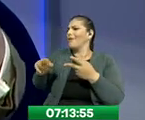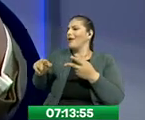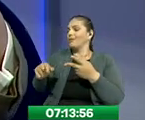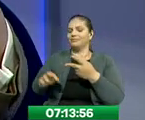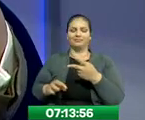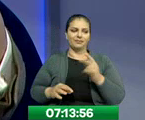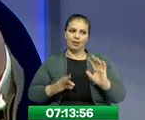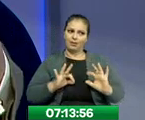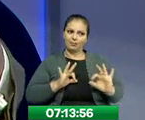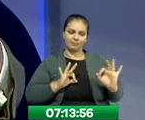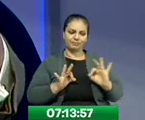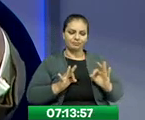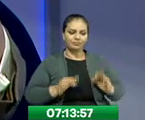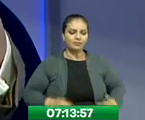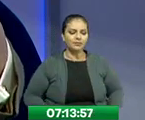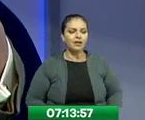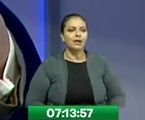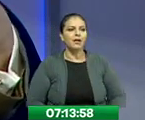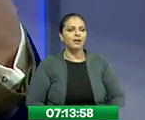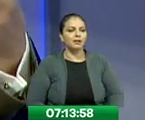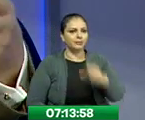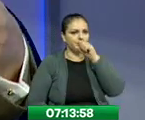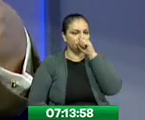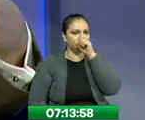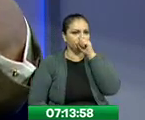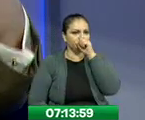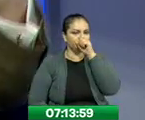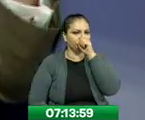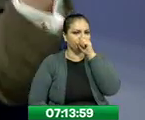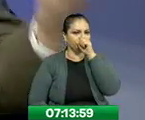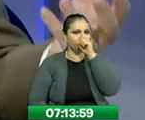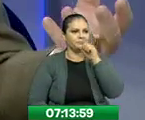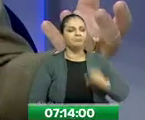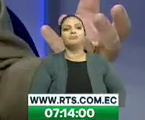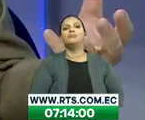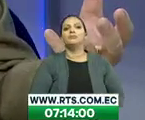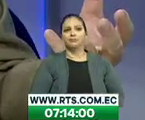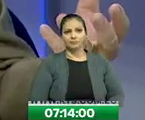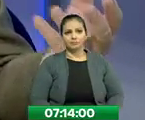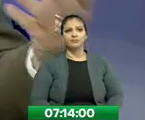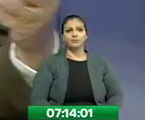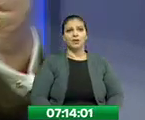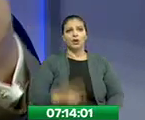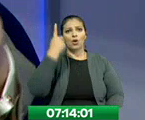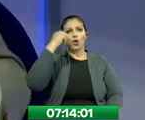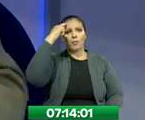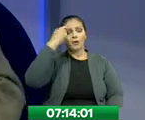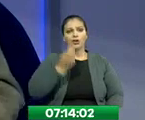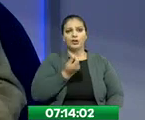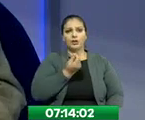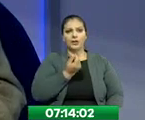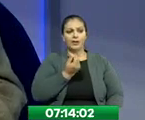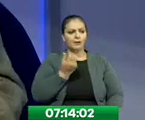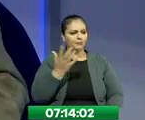es que seguimos en una situación de requerir más deuda para el